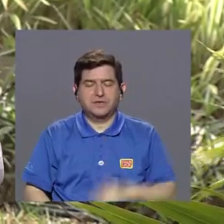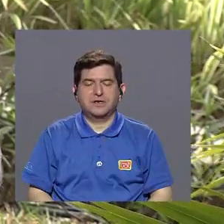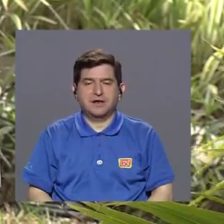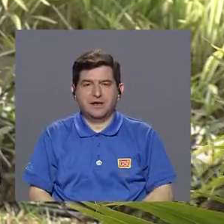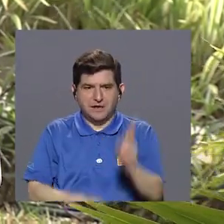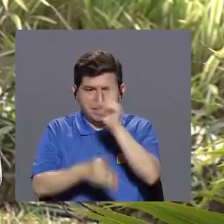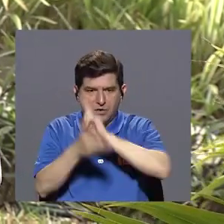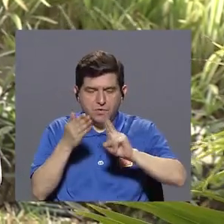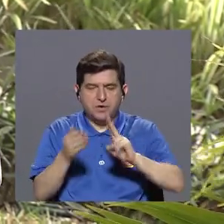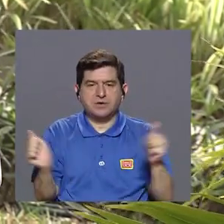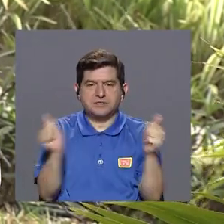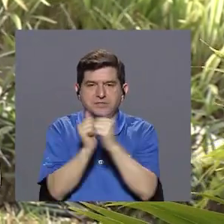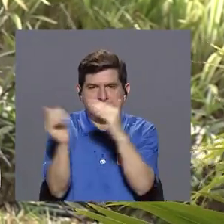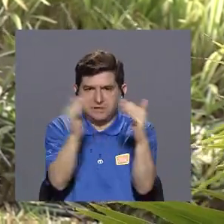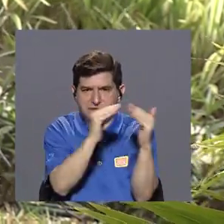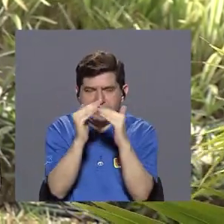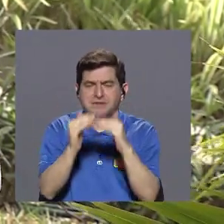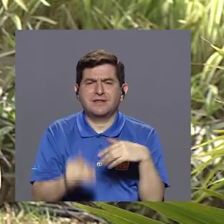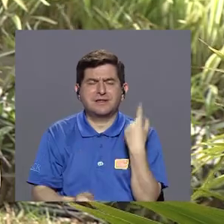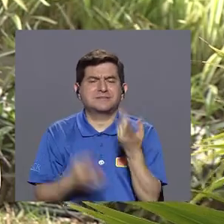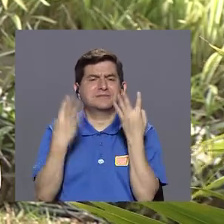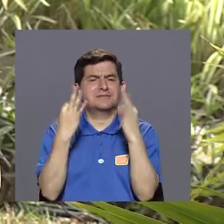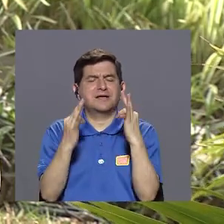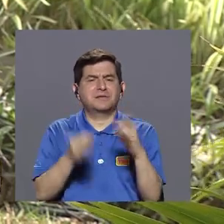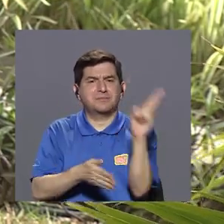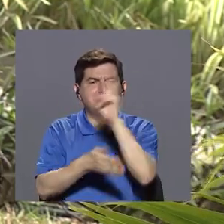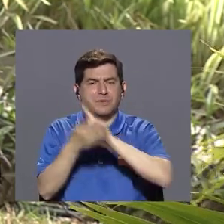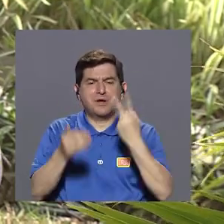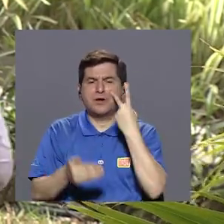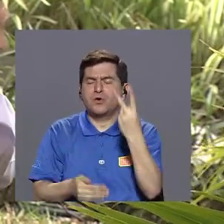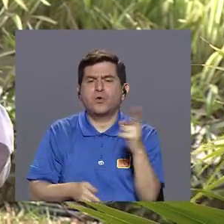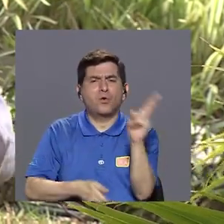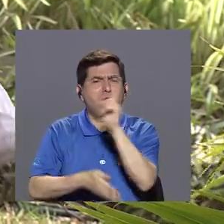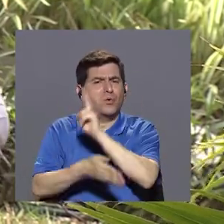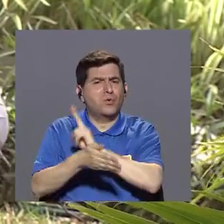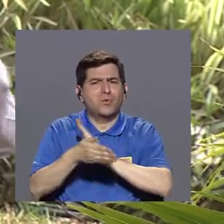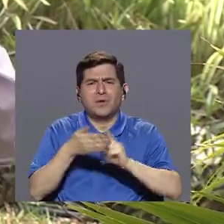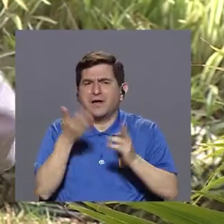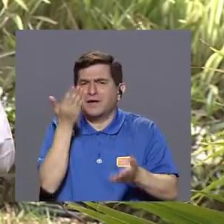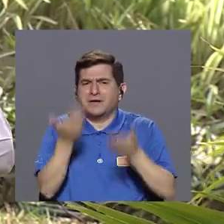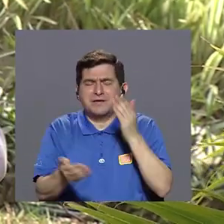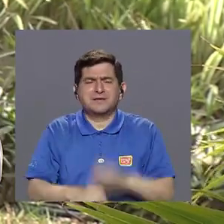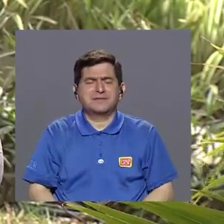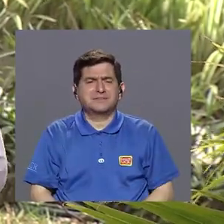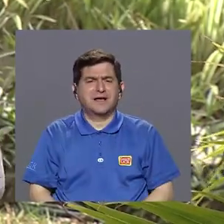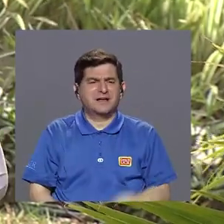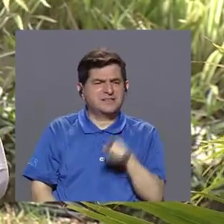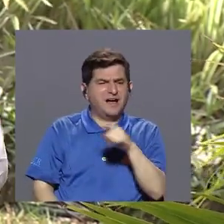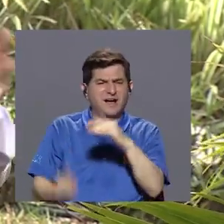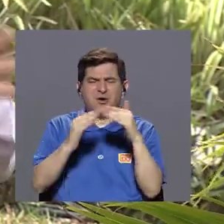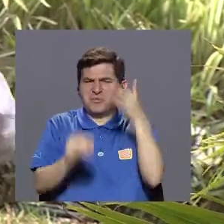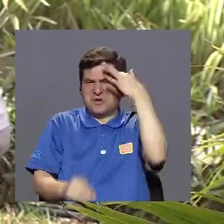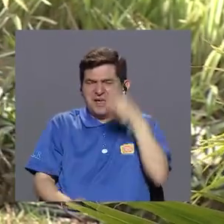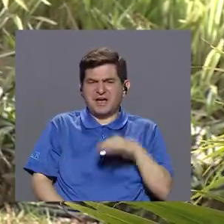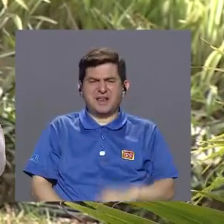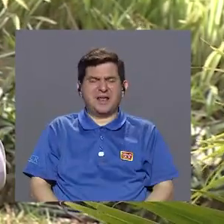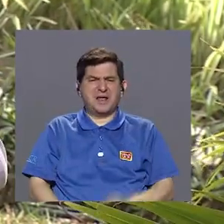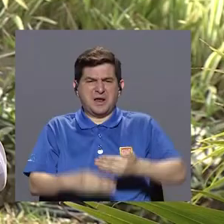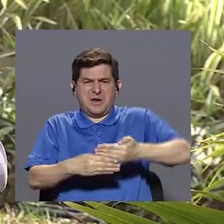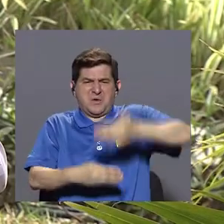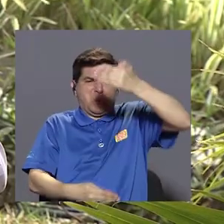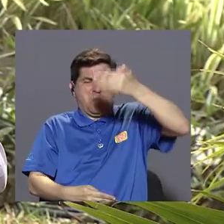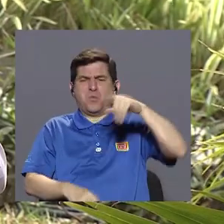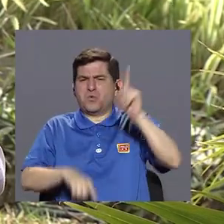las comunidades, y buscamos siempre que las comunidades no vean la universidad como ese muro impenetrable en el cual no puedo